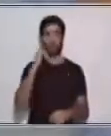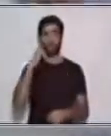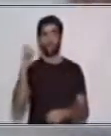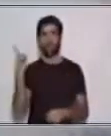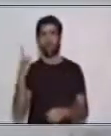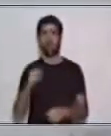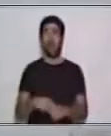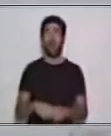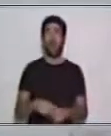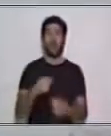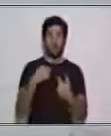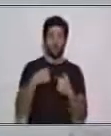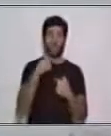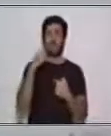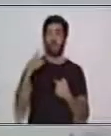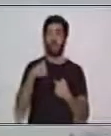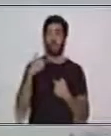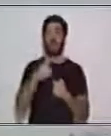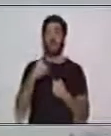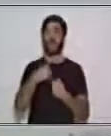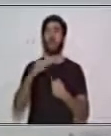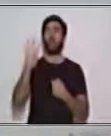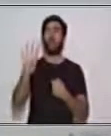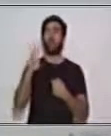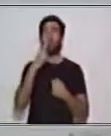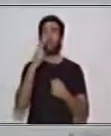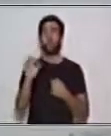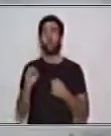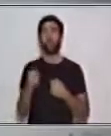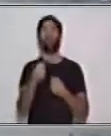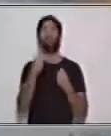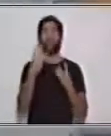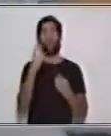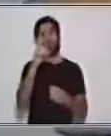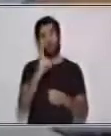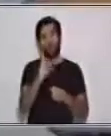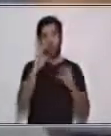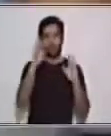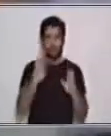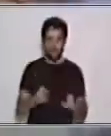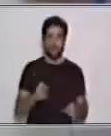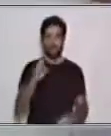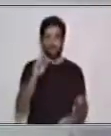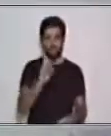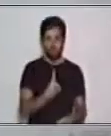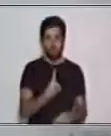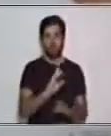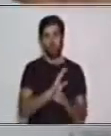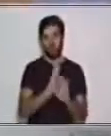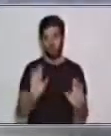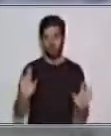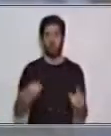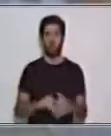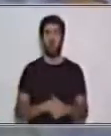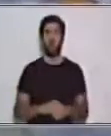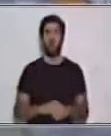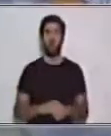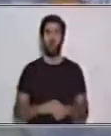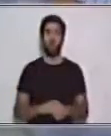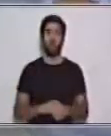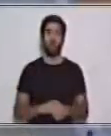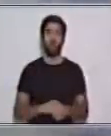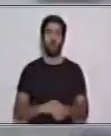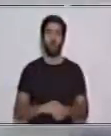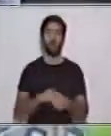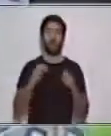Los que mencionaron que tenían 4 hermanos, pero solo vemos una persona que dijo 4,